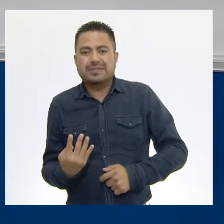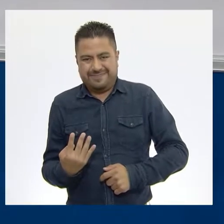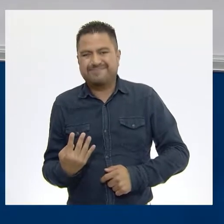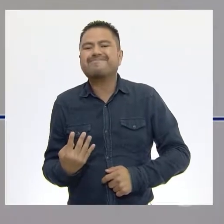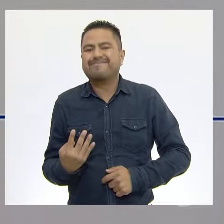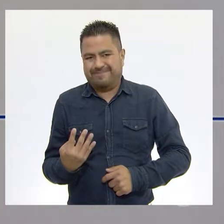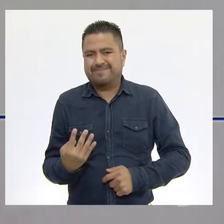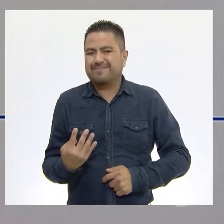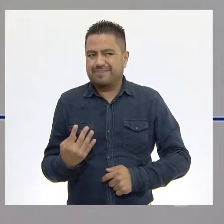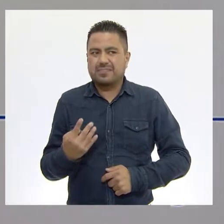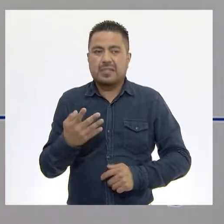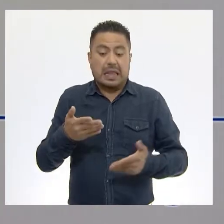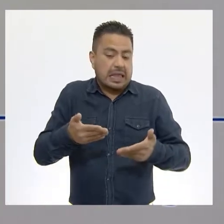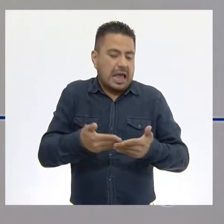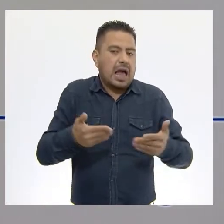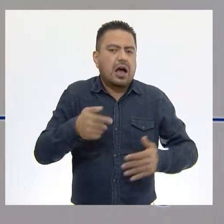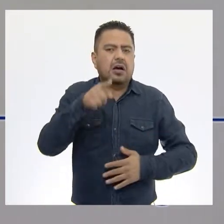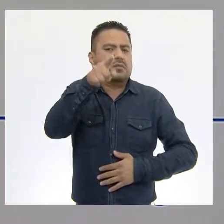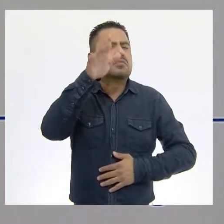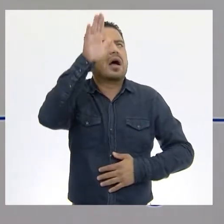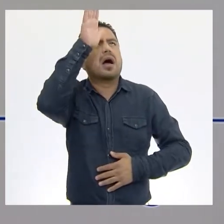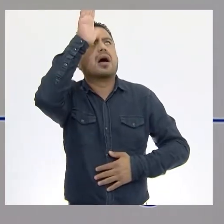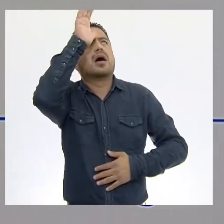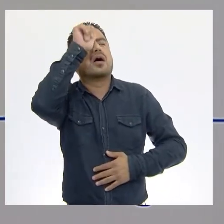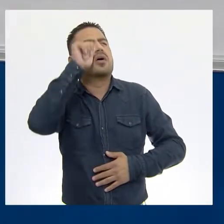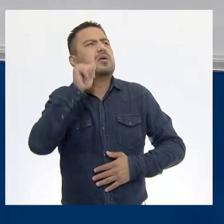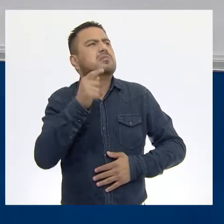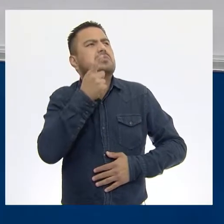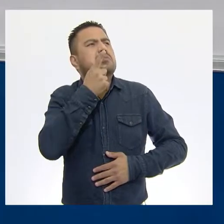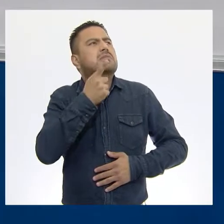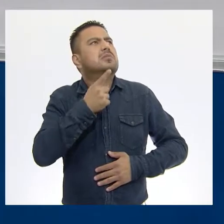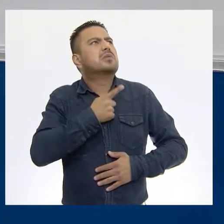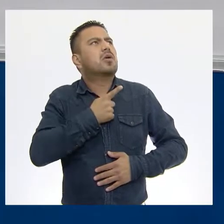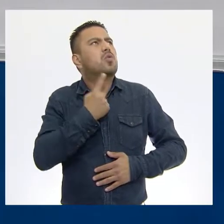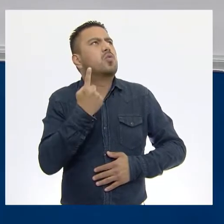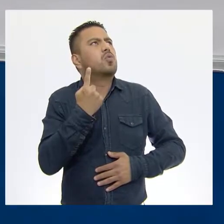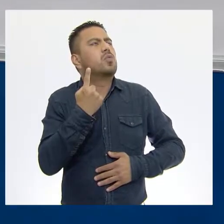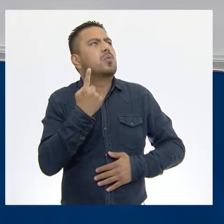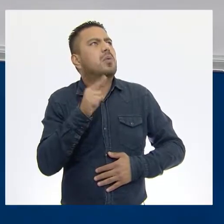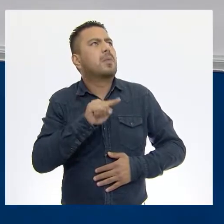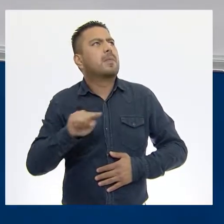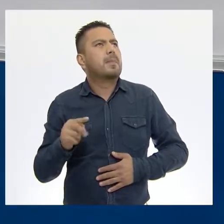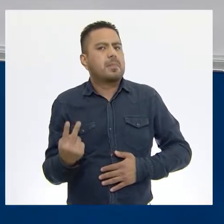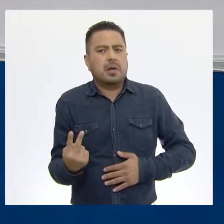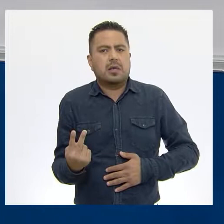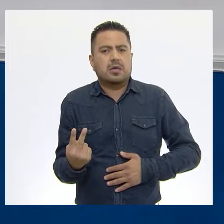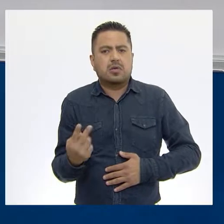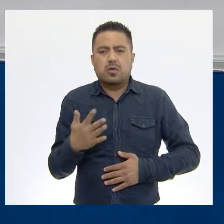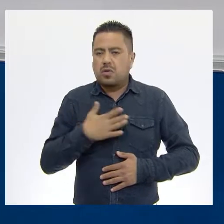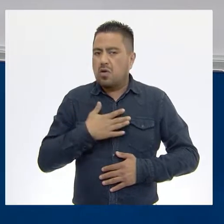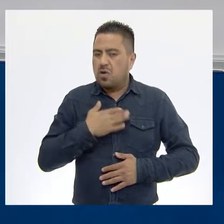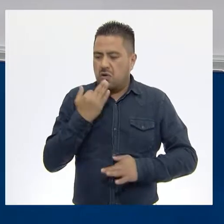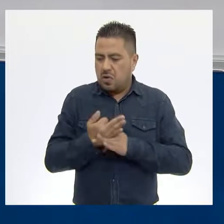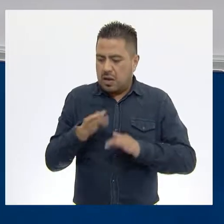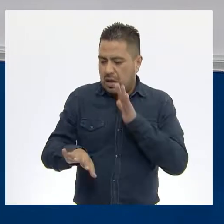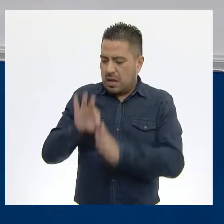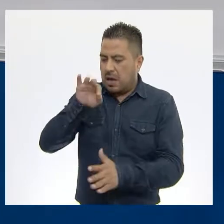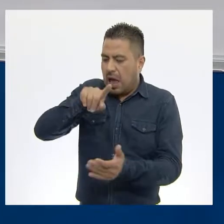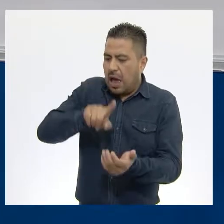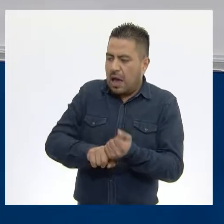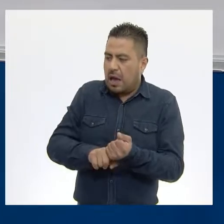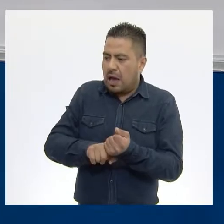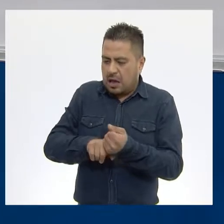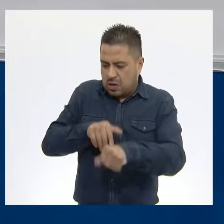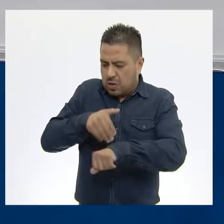Ahora, recordemos que lo que nos están pidiendo es 1/2. Sí. Si yo quiero sacar una fracción equivalente,